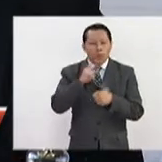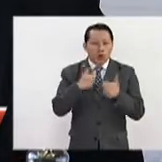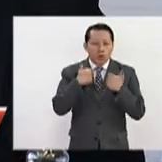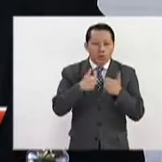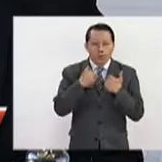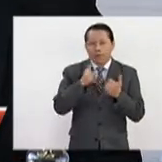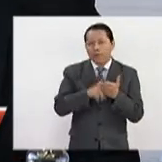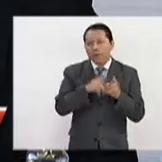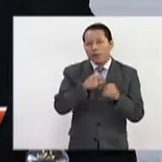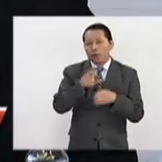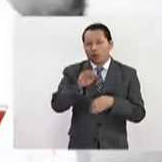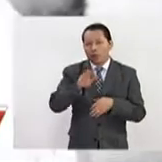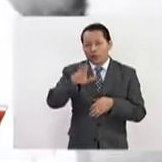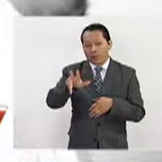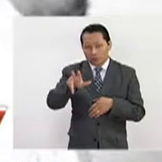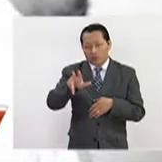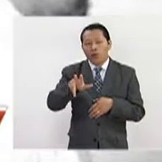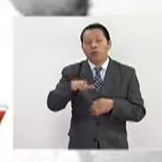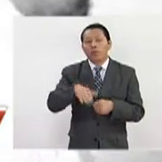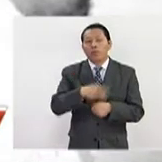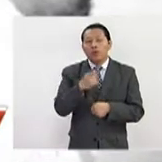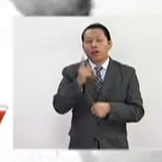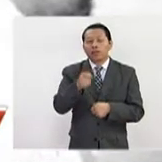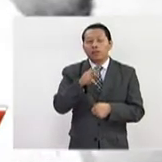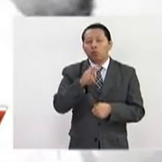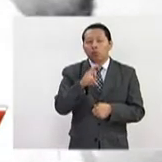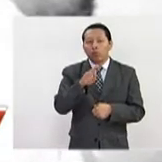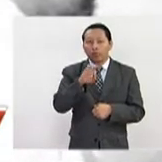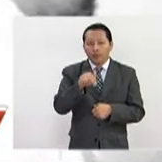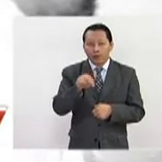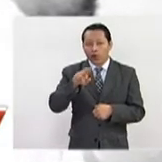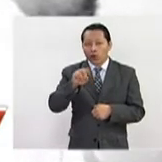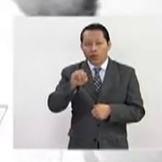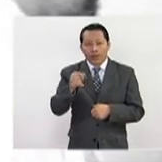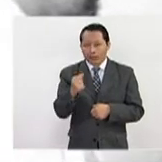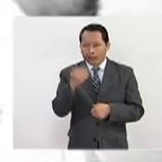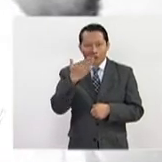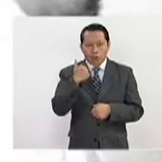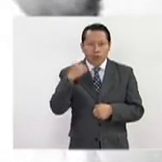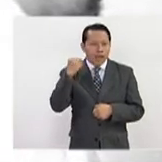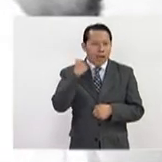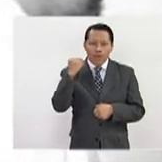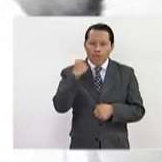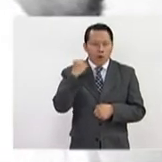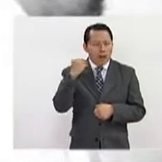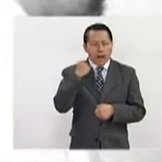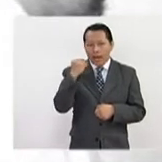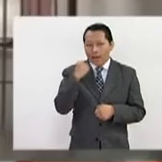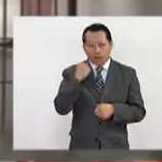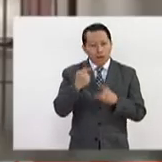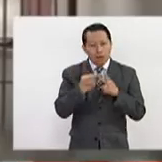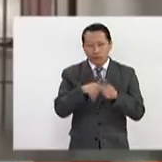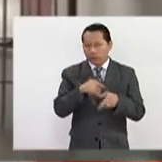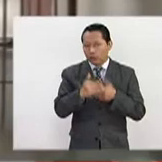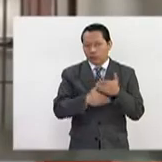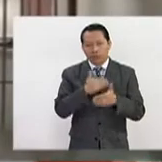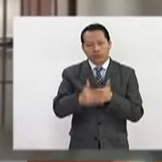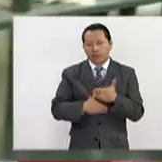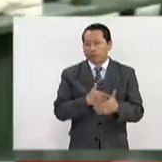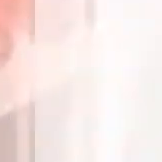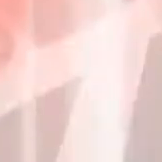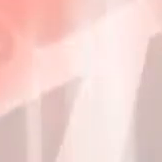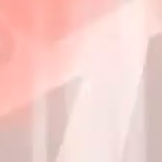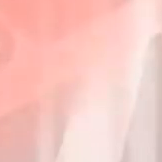en 1998. Y es que dijo, Rubén Rodríguez no tuvo acceso a un abogado al inicio de su proceso.